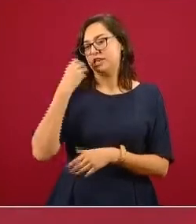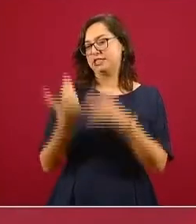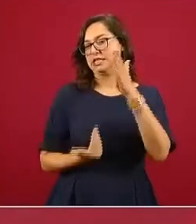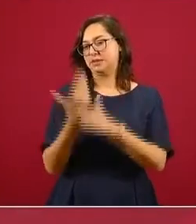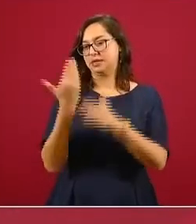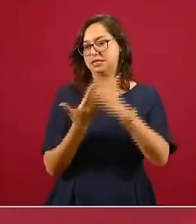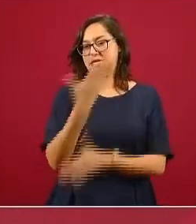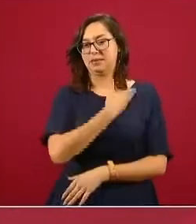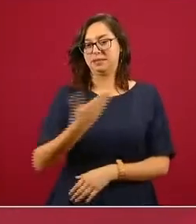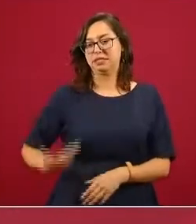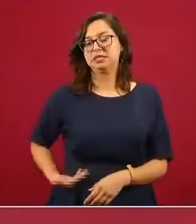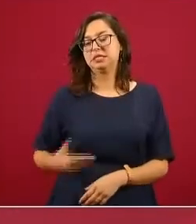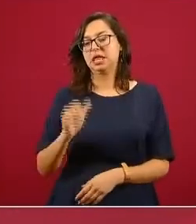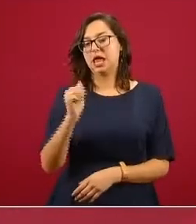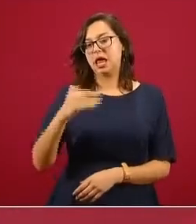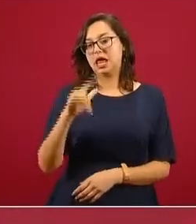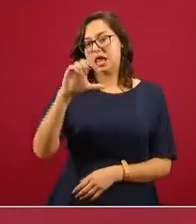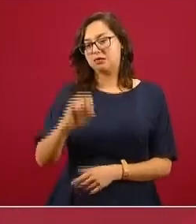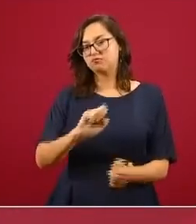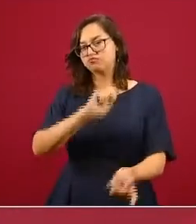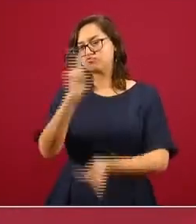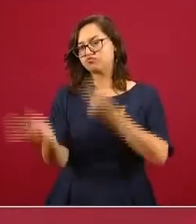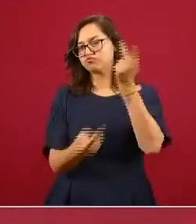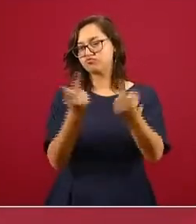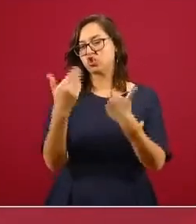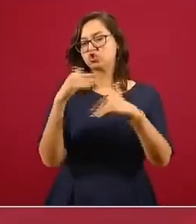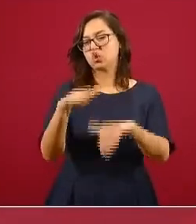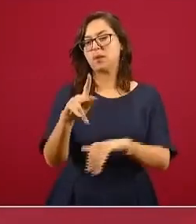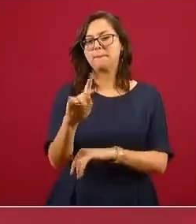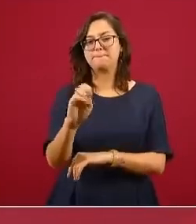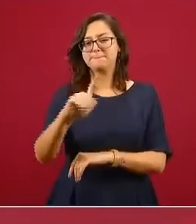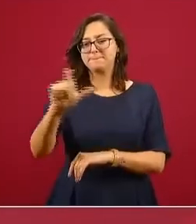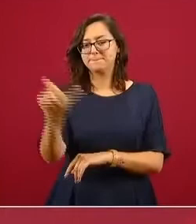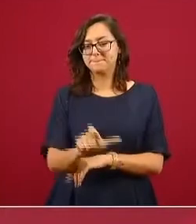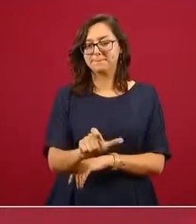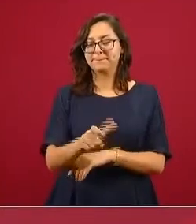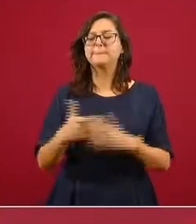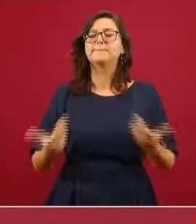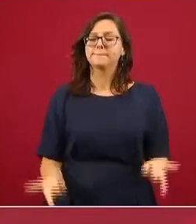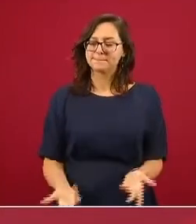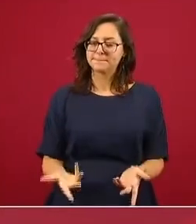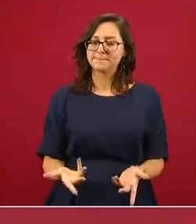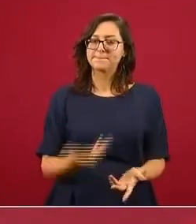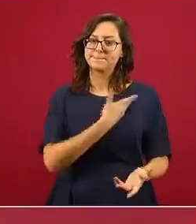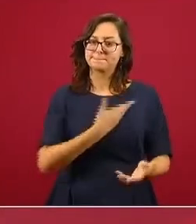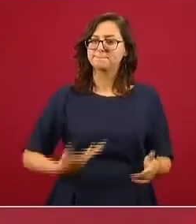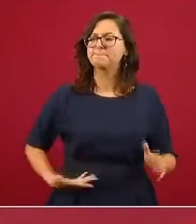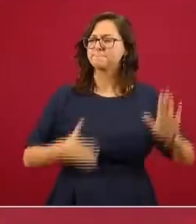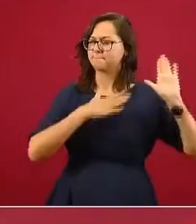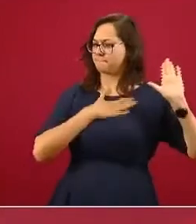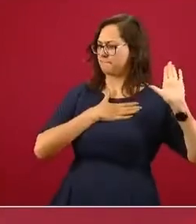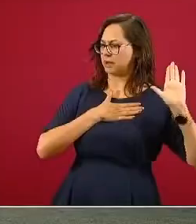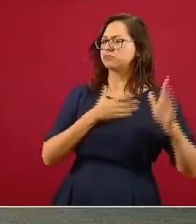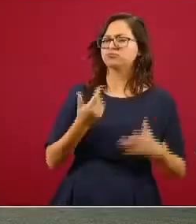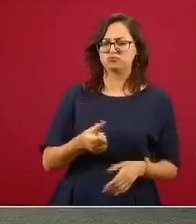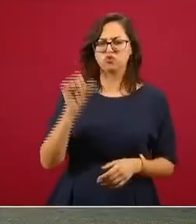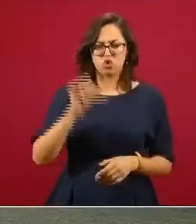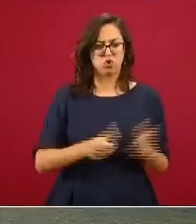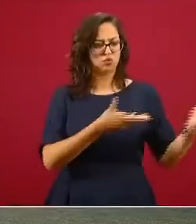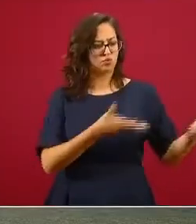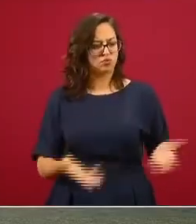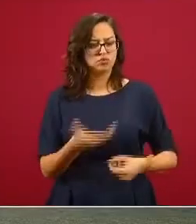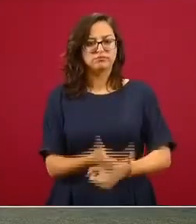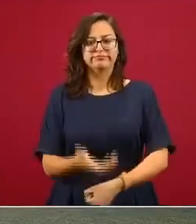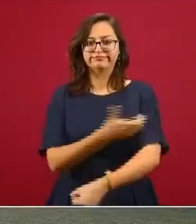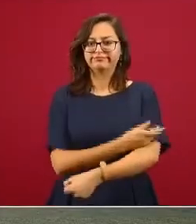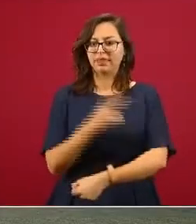Obrador sobre Pemex y algunas inquietudes sobre Pemex, y él se comprometió a que tuviéramos la presencia de Pemex, lo cual